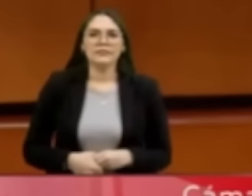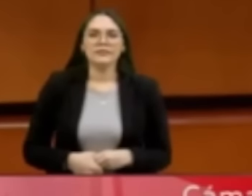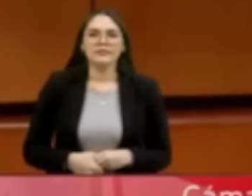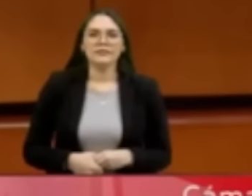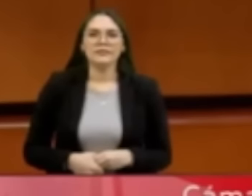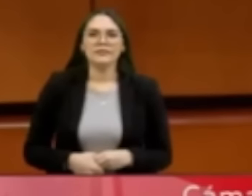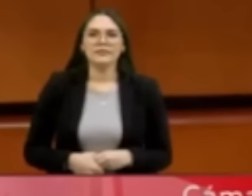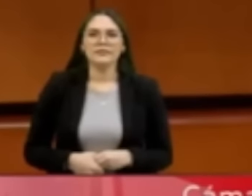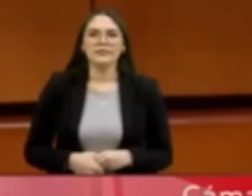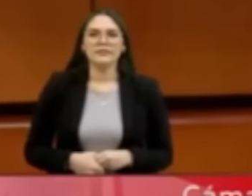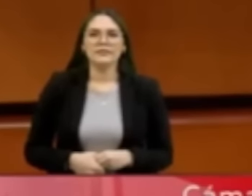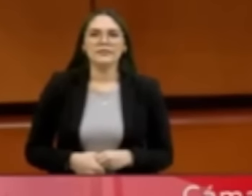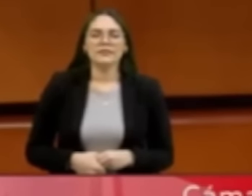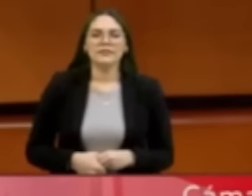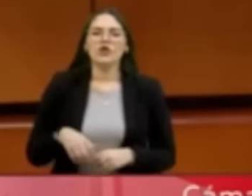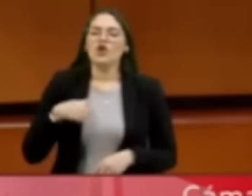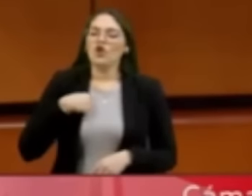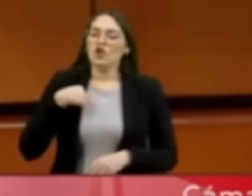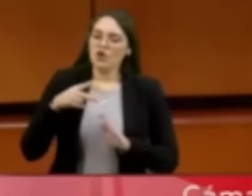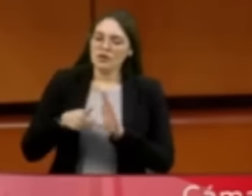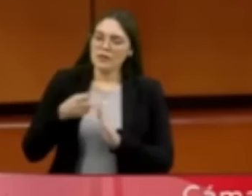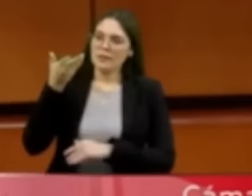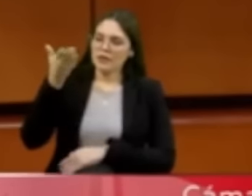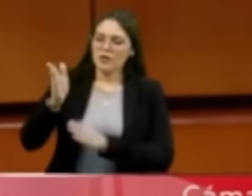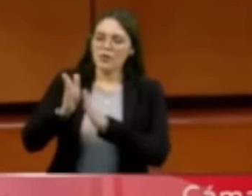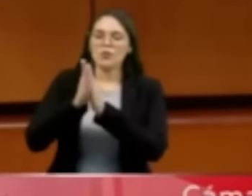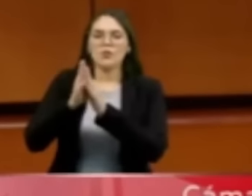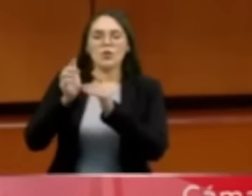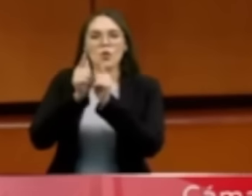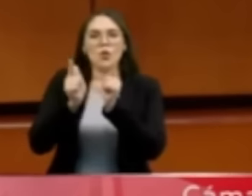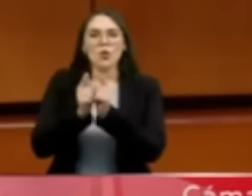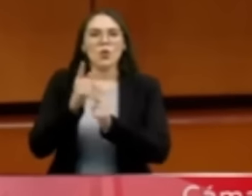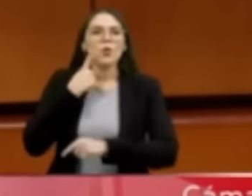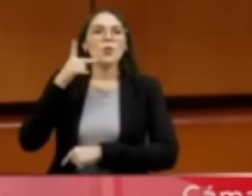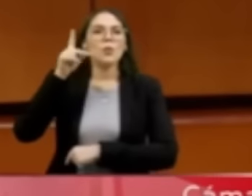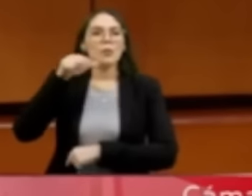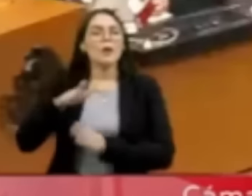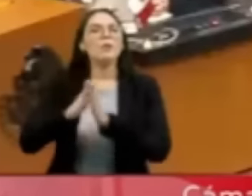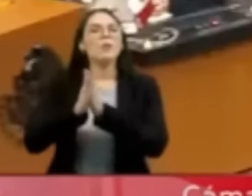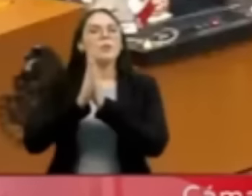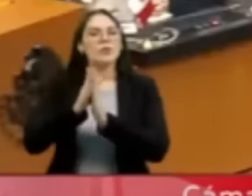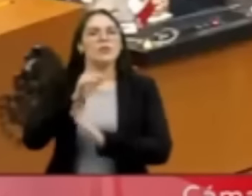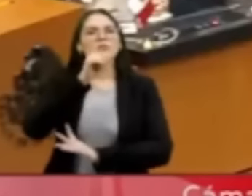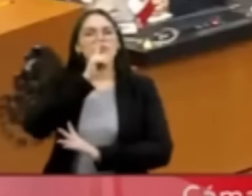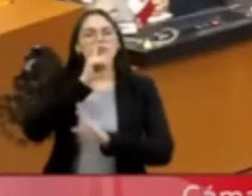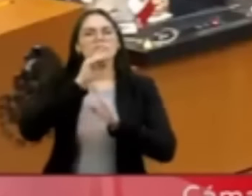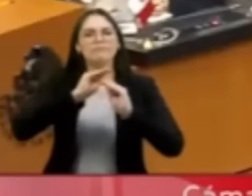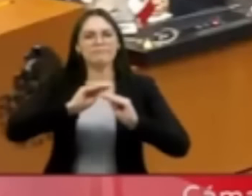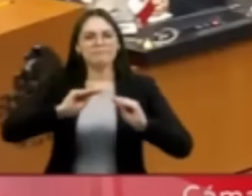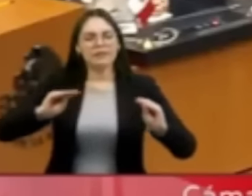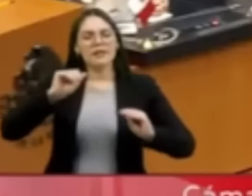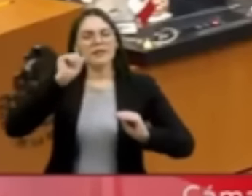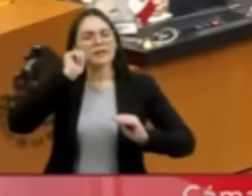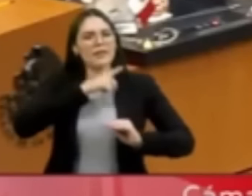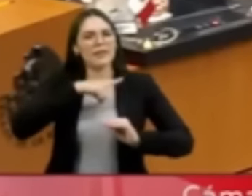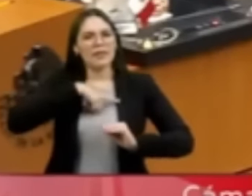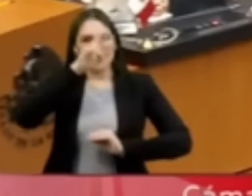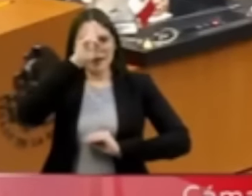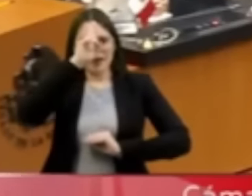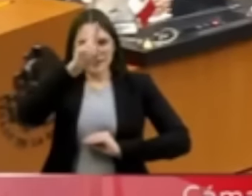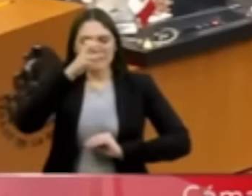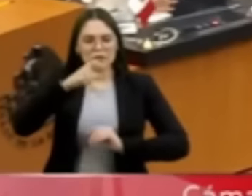Vuelvo a pedir a la bancada de Acción Nacional guardar compostura, respetar esta